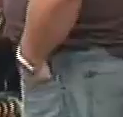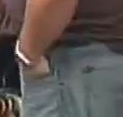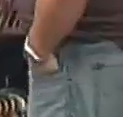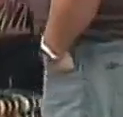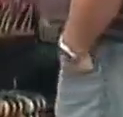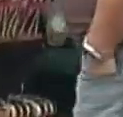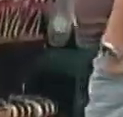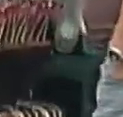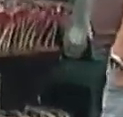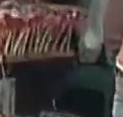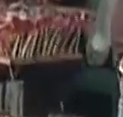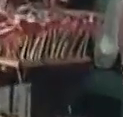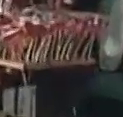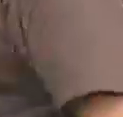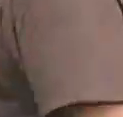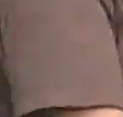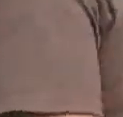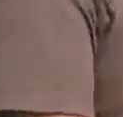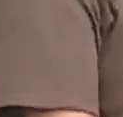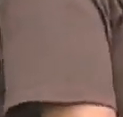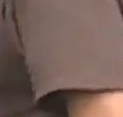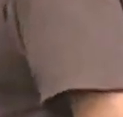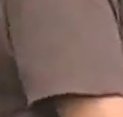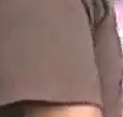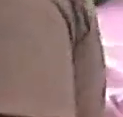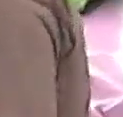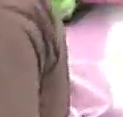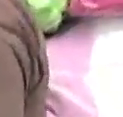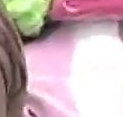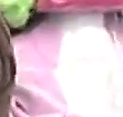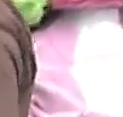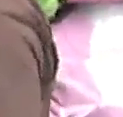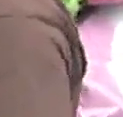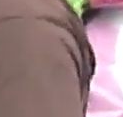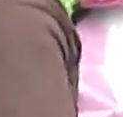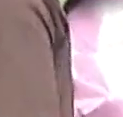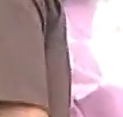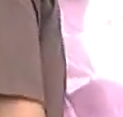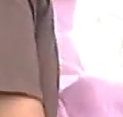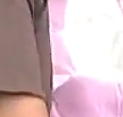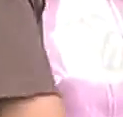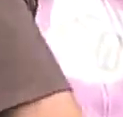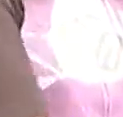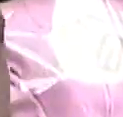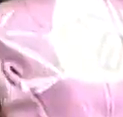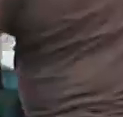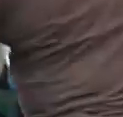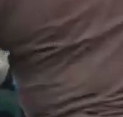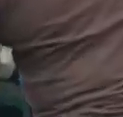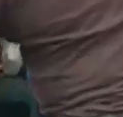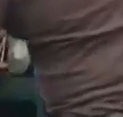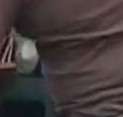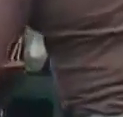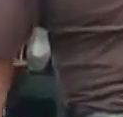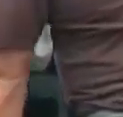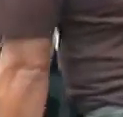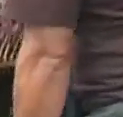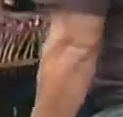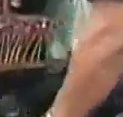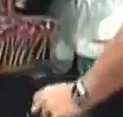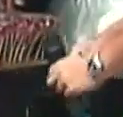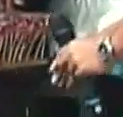tiendita, qué bella, mira esta muñeca de trapos bellísima. Bueno, Silvia, pero elige ahí